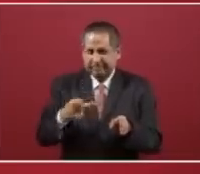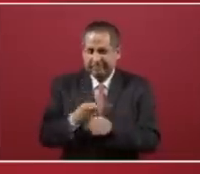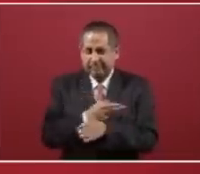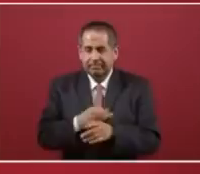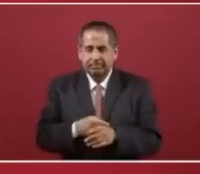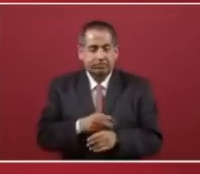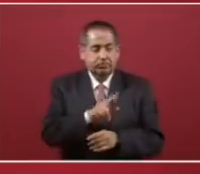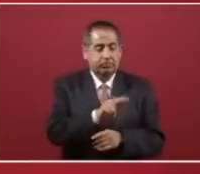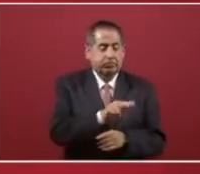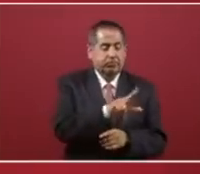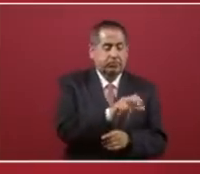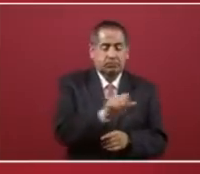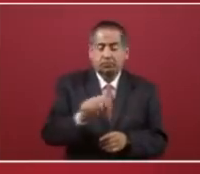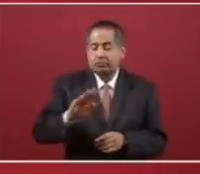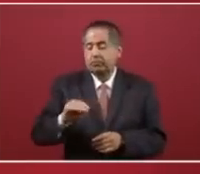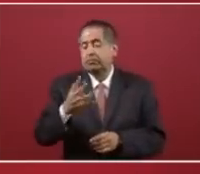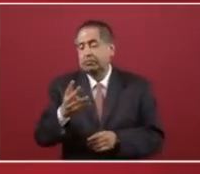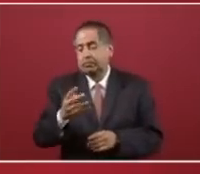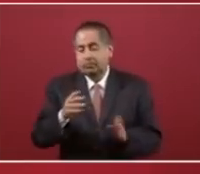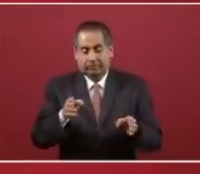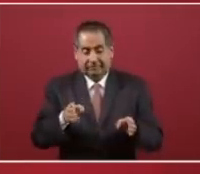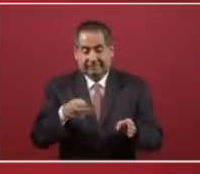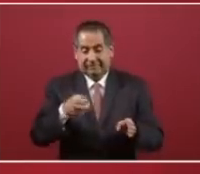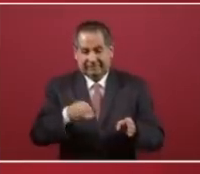del 88 al 94